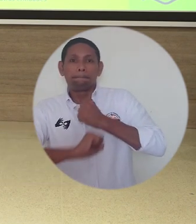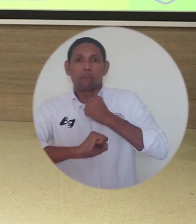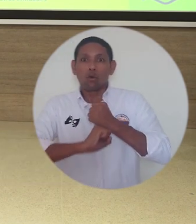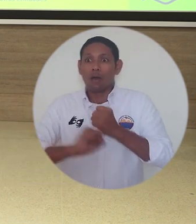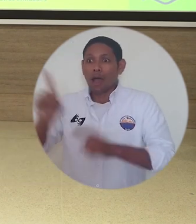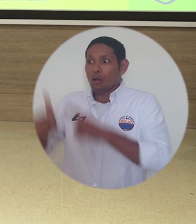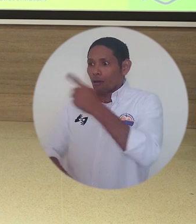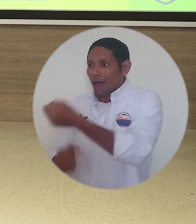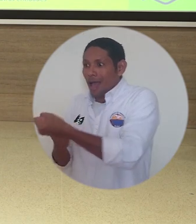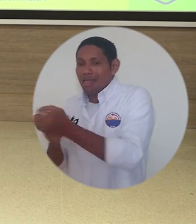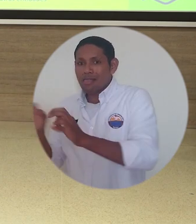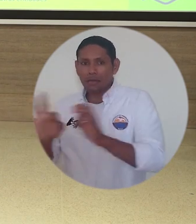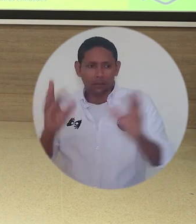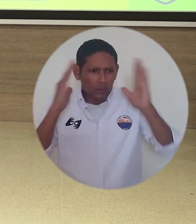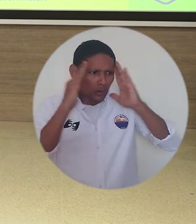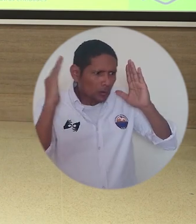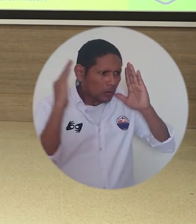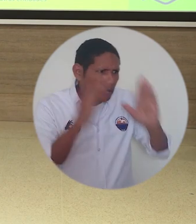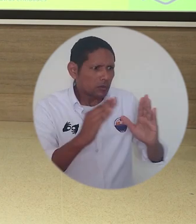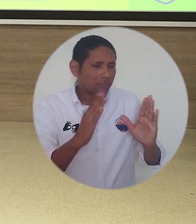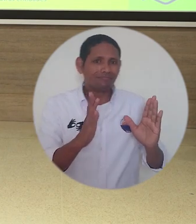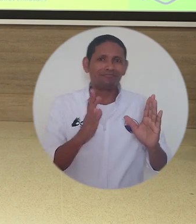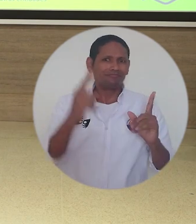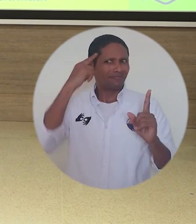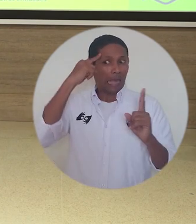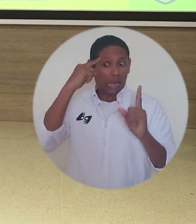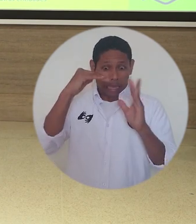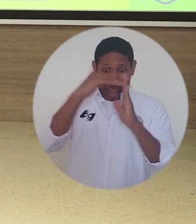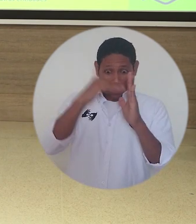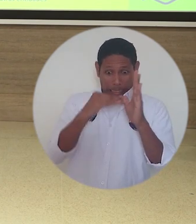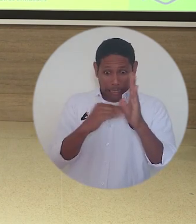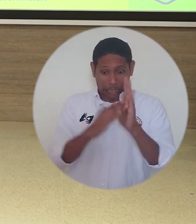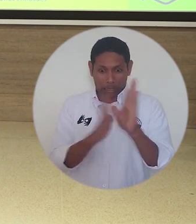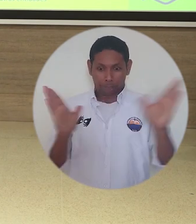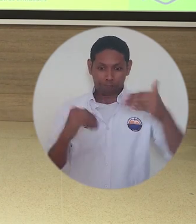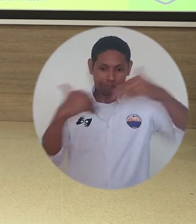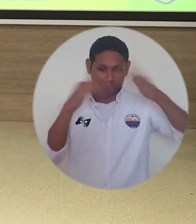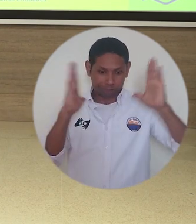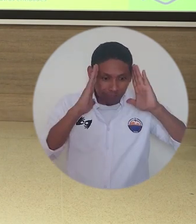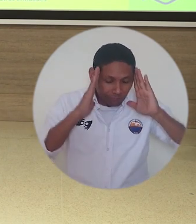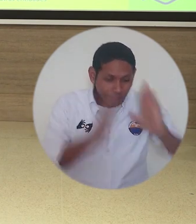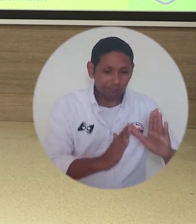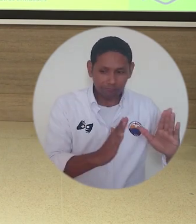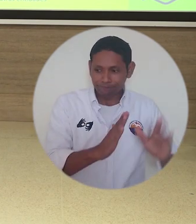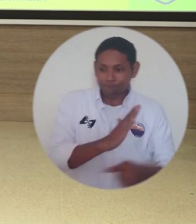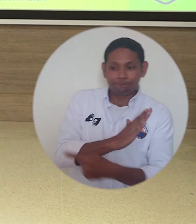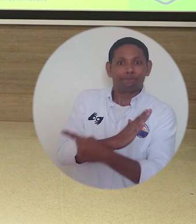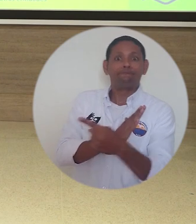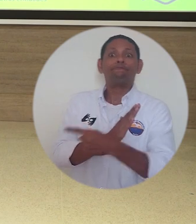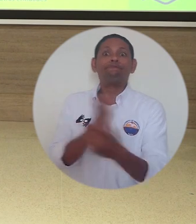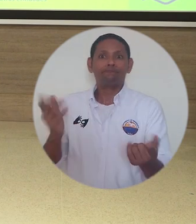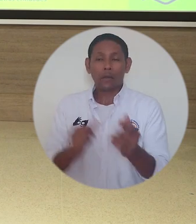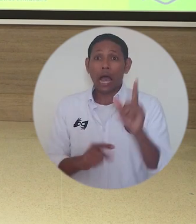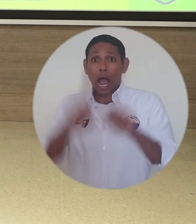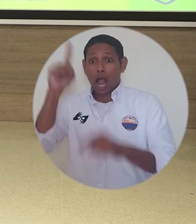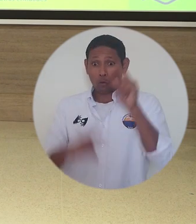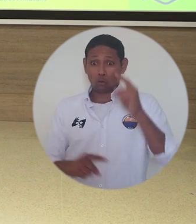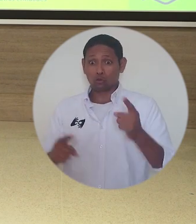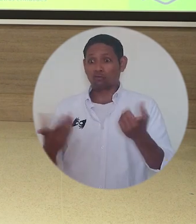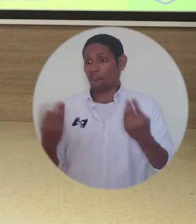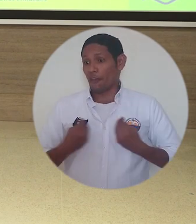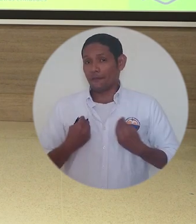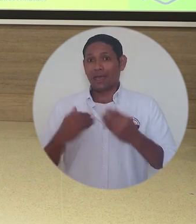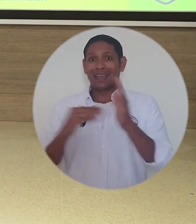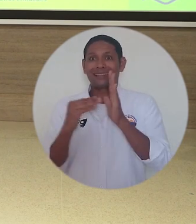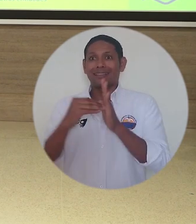Prácticamente hay una población que se quedó sin apoyo porque todo se ha focalizado y resulta que la estratificación no es un indicador de los ingresos de las personas. Hay alguien que pueda vivir en estrato 4,